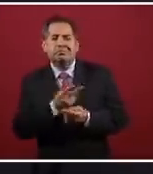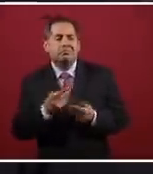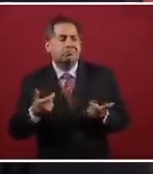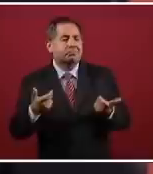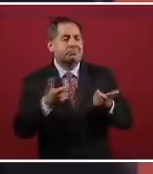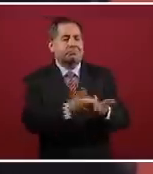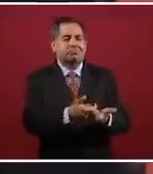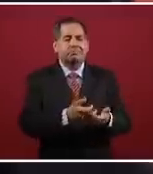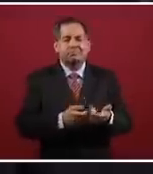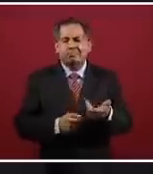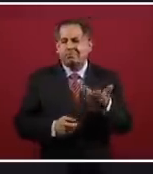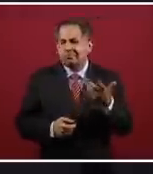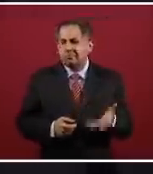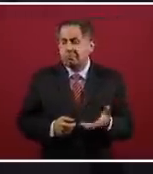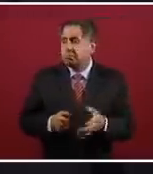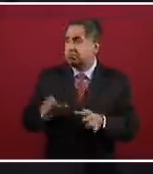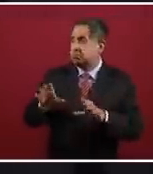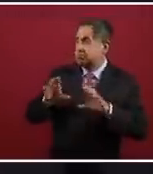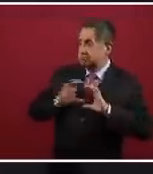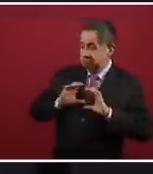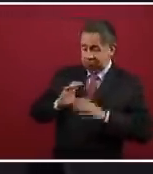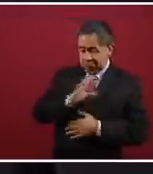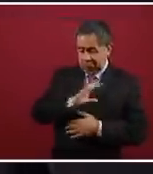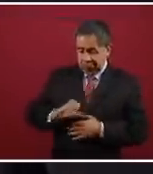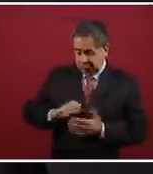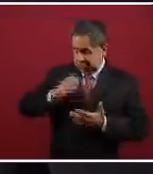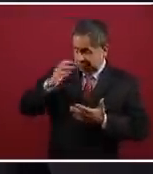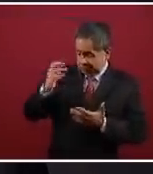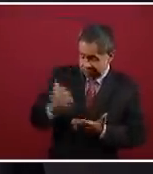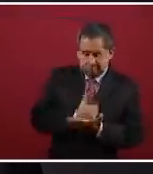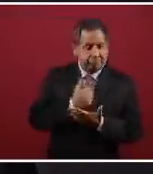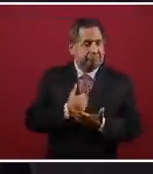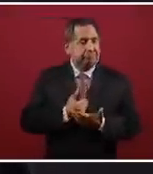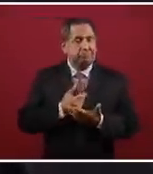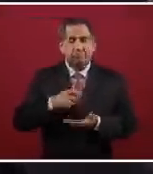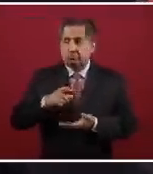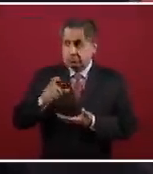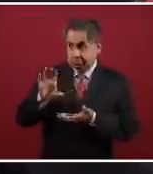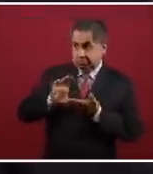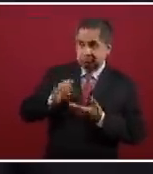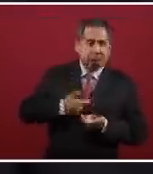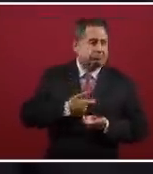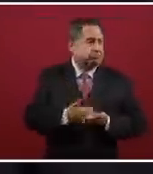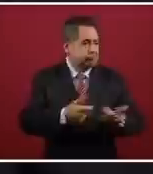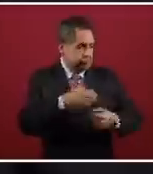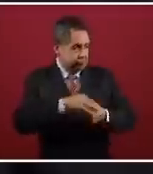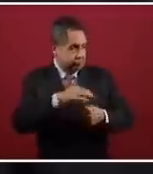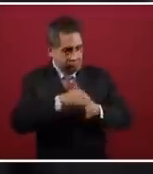Entonces, ganaba, porque con ese dinero compraba votos,